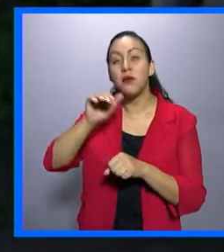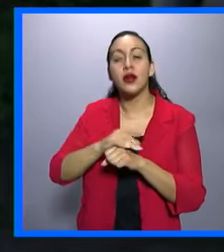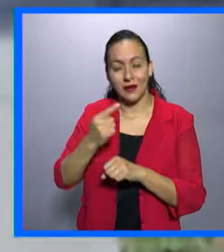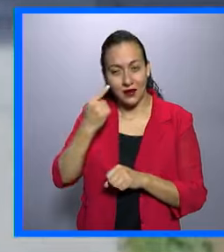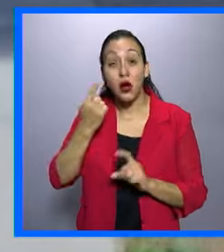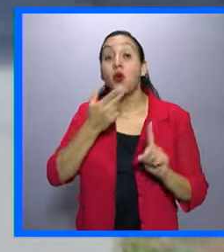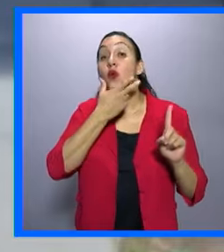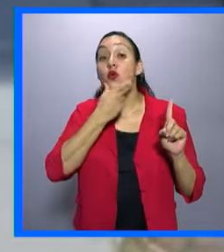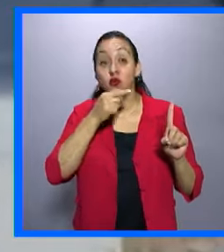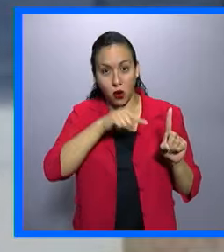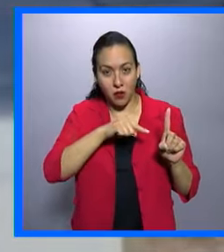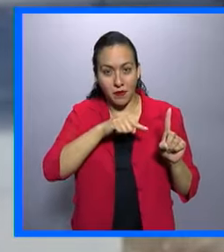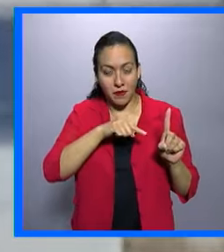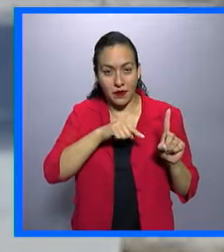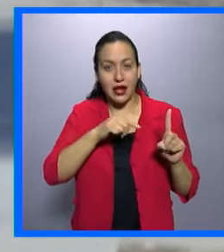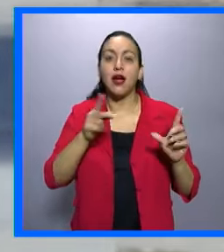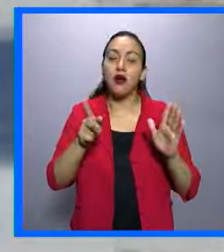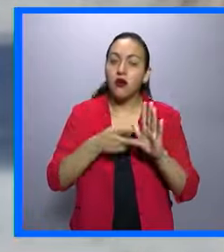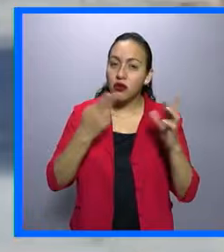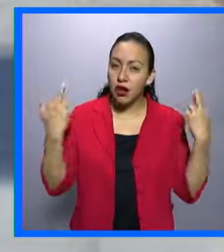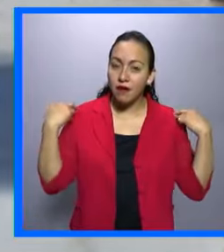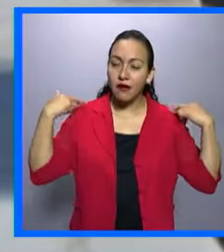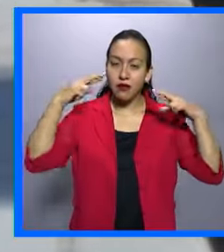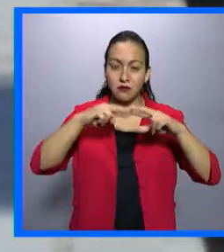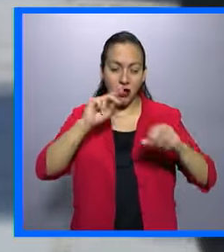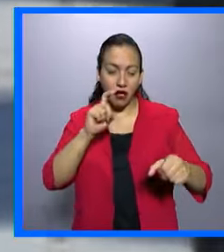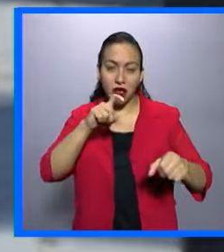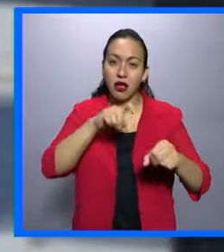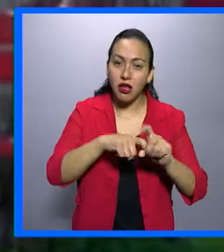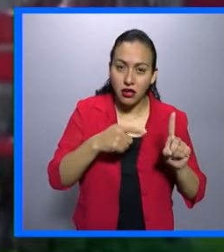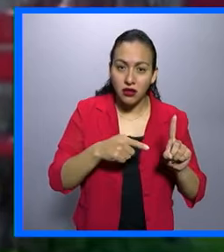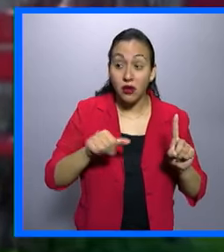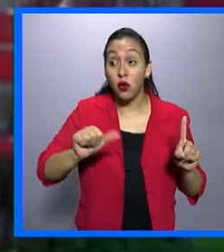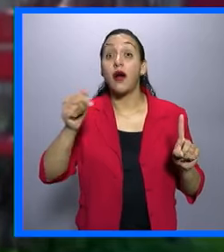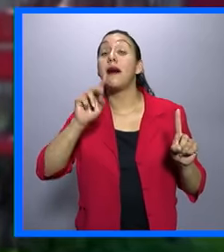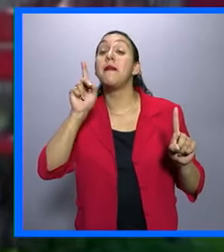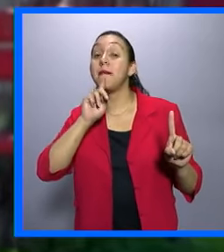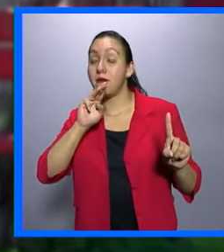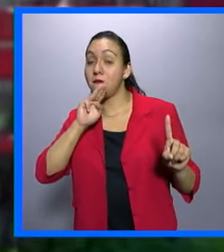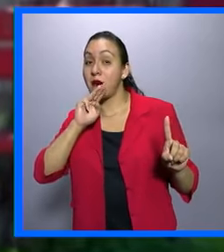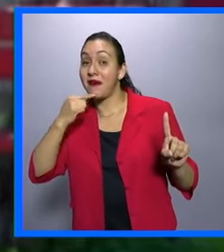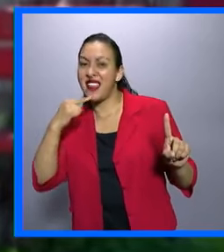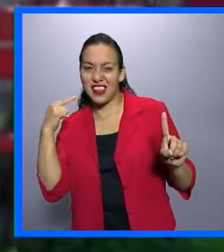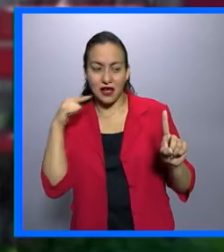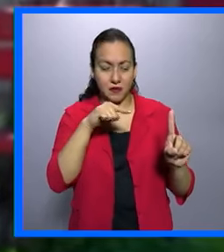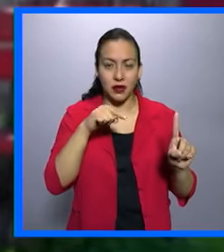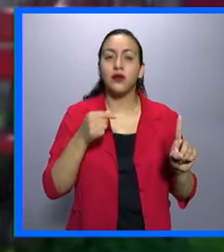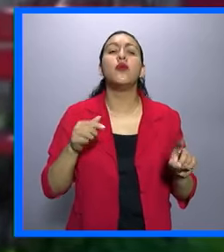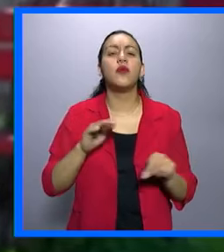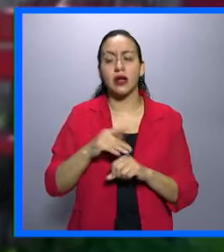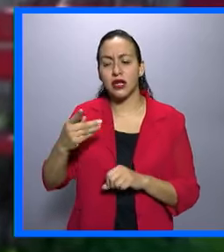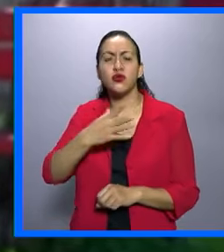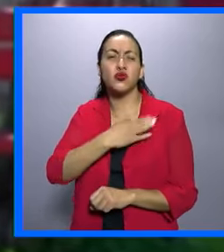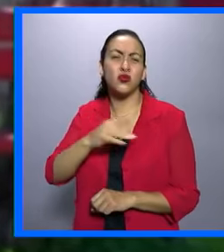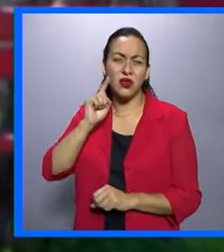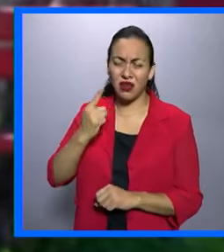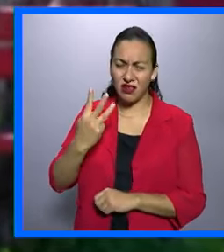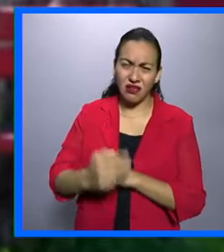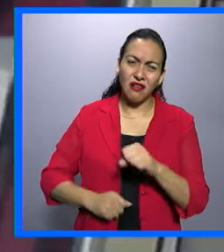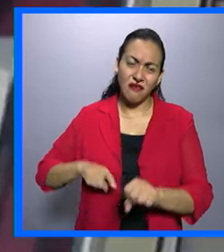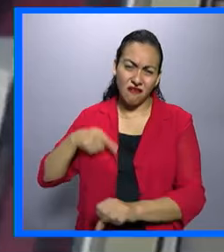fue restituido en su plaza de profesor luego de ser acusado de cometer un delito sexual contra una niña de 3